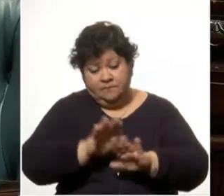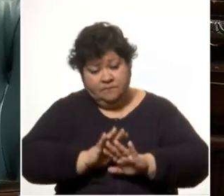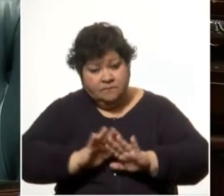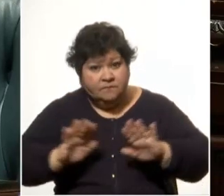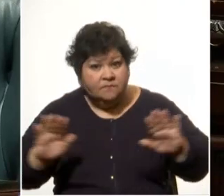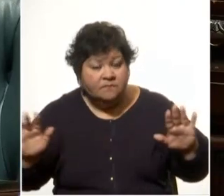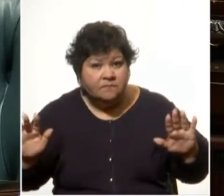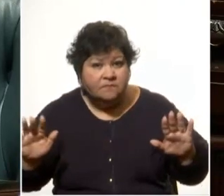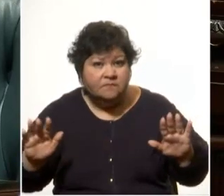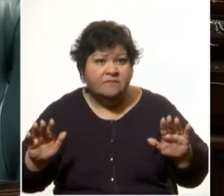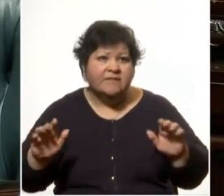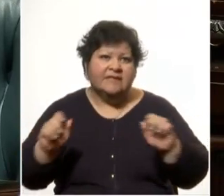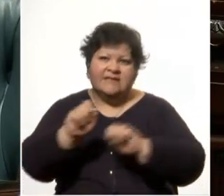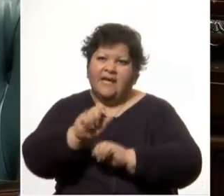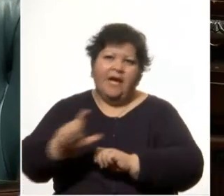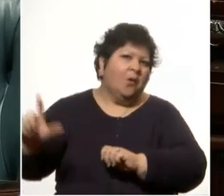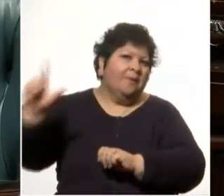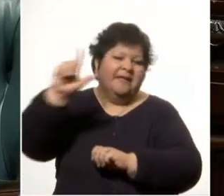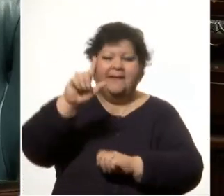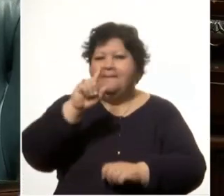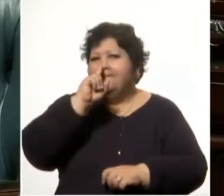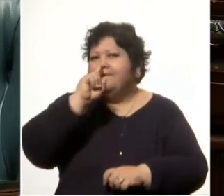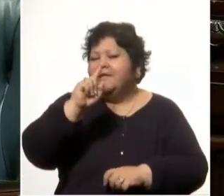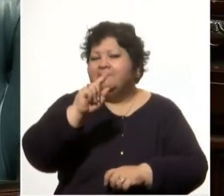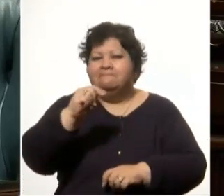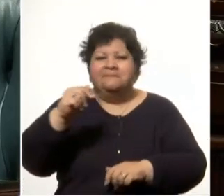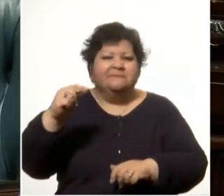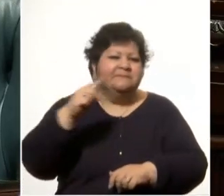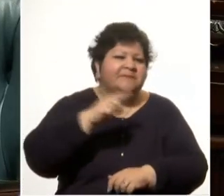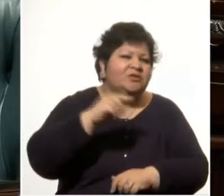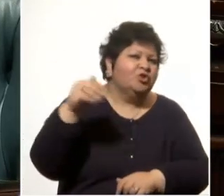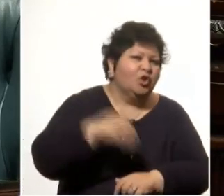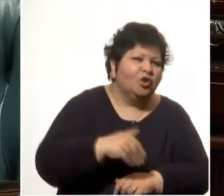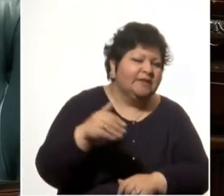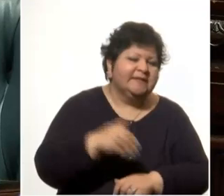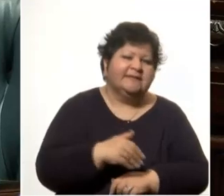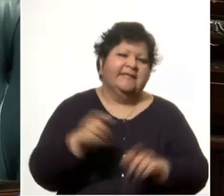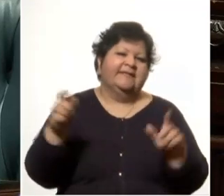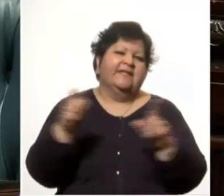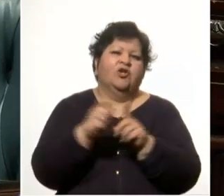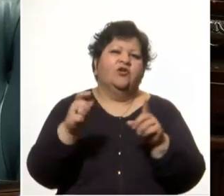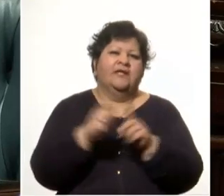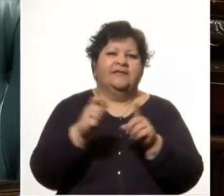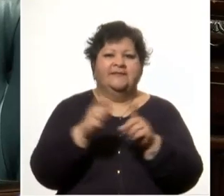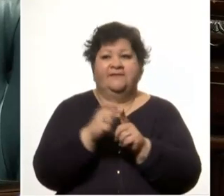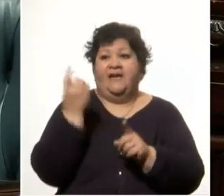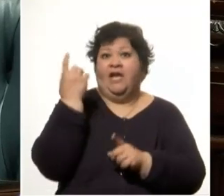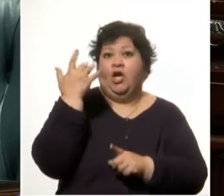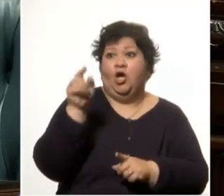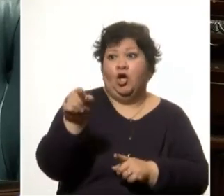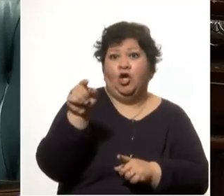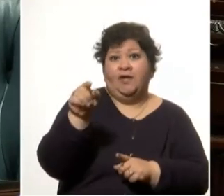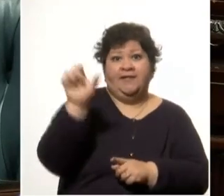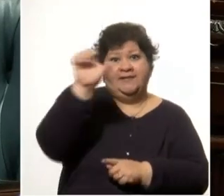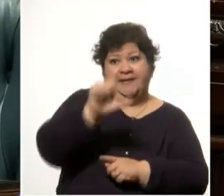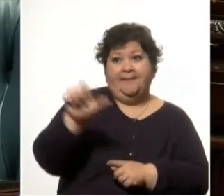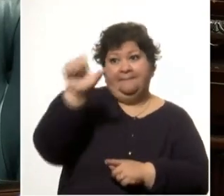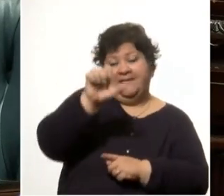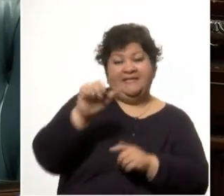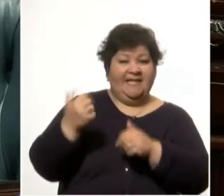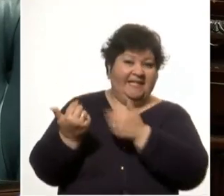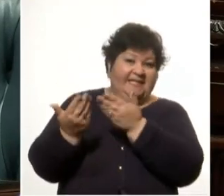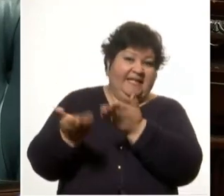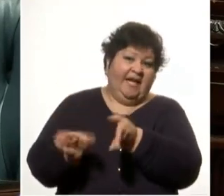portador, se aumentó en más de 1.000 millones de dólares el valor de Catón Nazi. Y a este regalo a la empresa